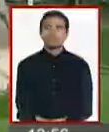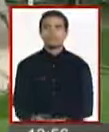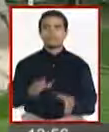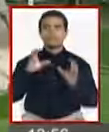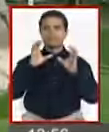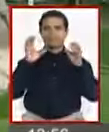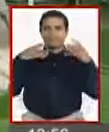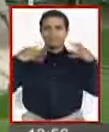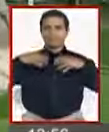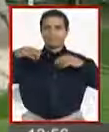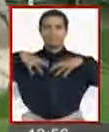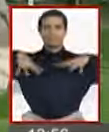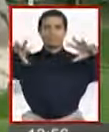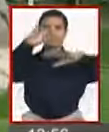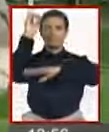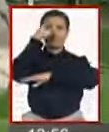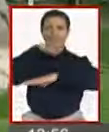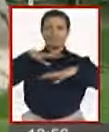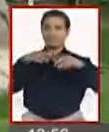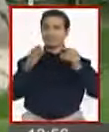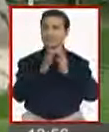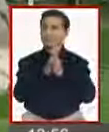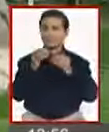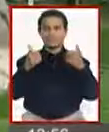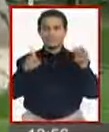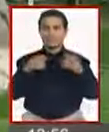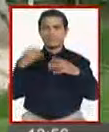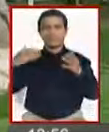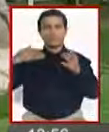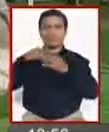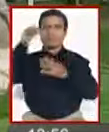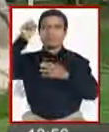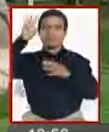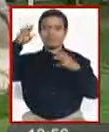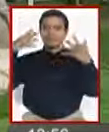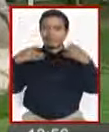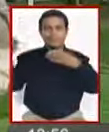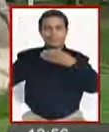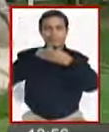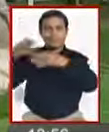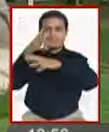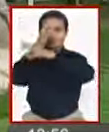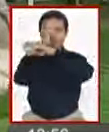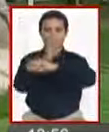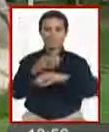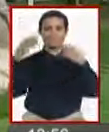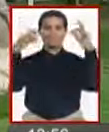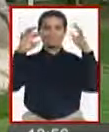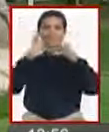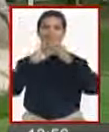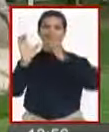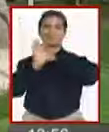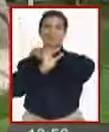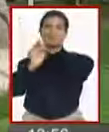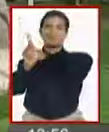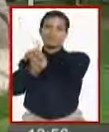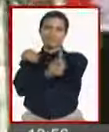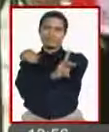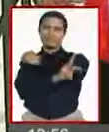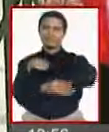carnaval ya se vive en todo el país. Por supuesto, Nicole, y nos vamos a ir hasta Tarija porque ya se viene la tradicional fiesta de compadres.